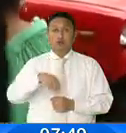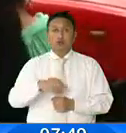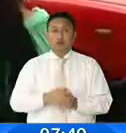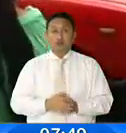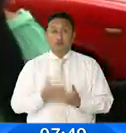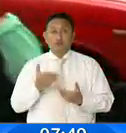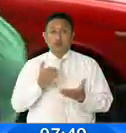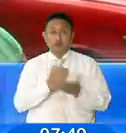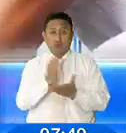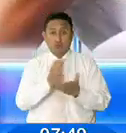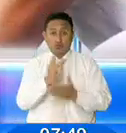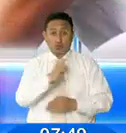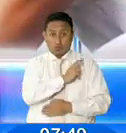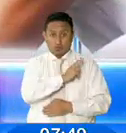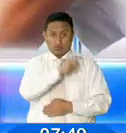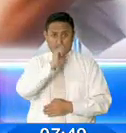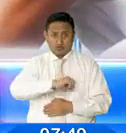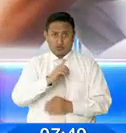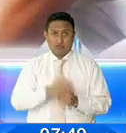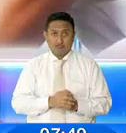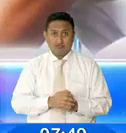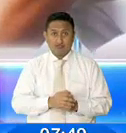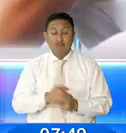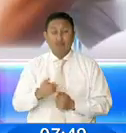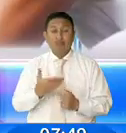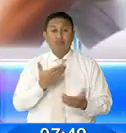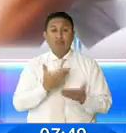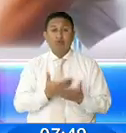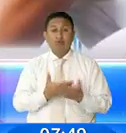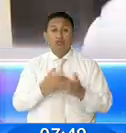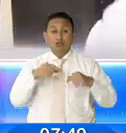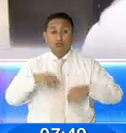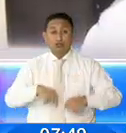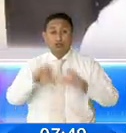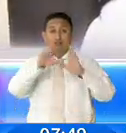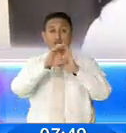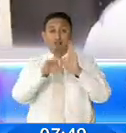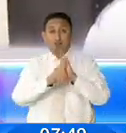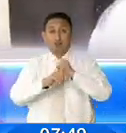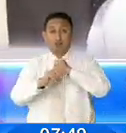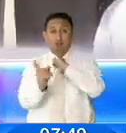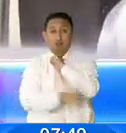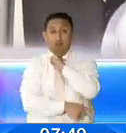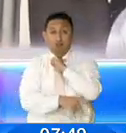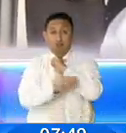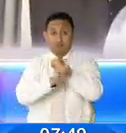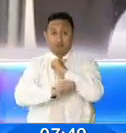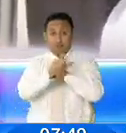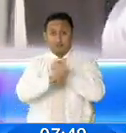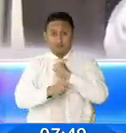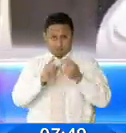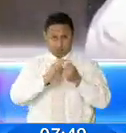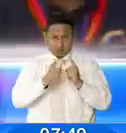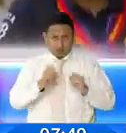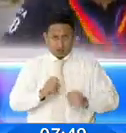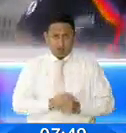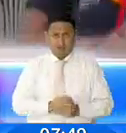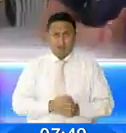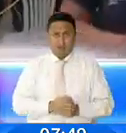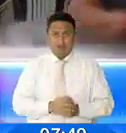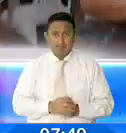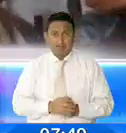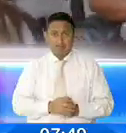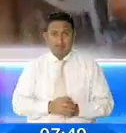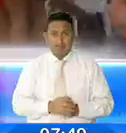a la universidad. También incluye entre sus propuestas ajustar el Código Integral Penal en caso de ser necesario, para lograr una